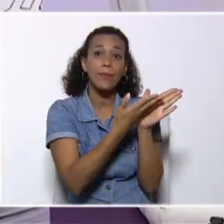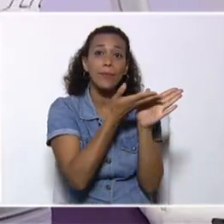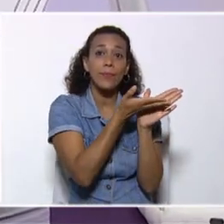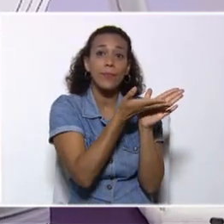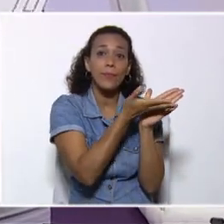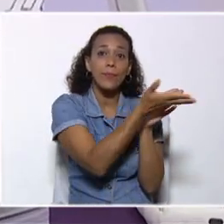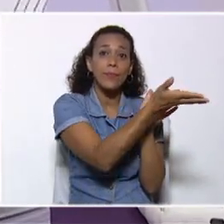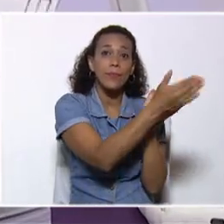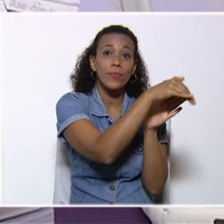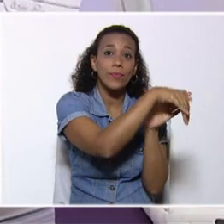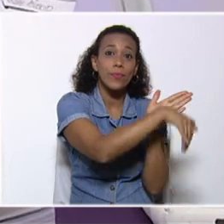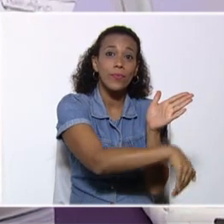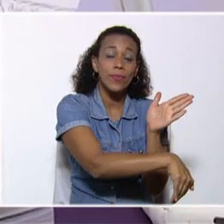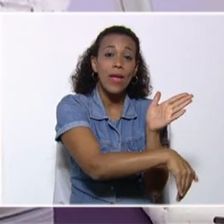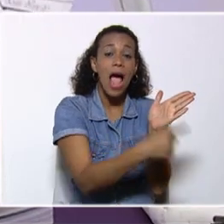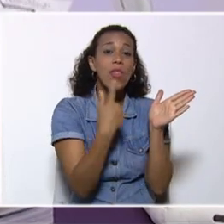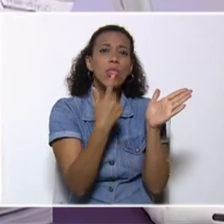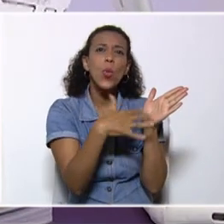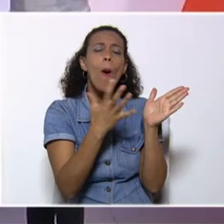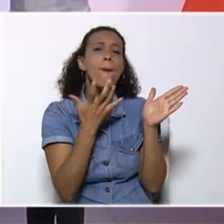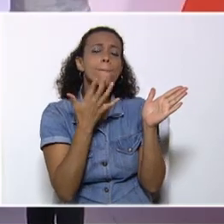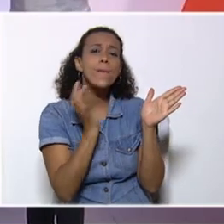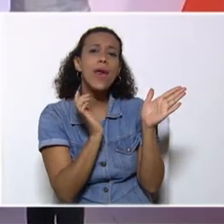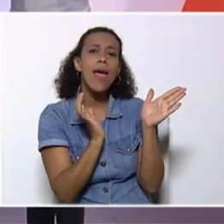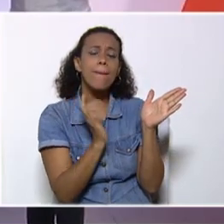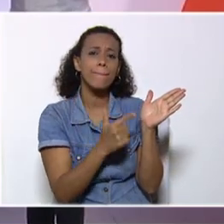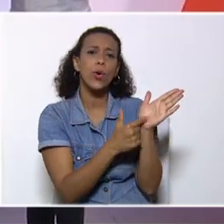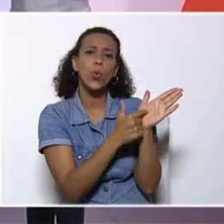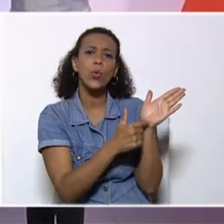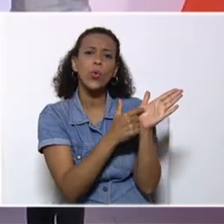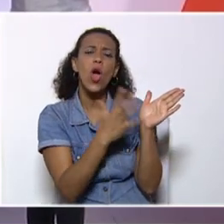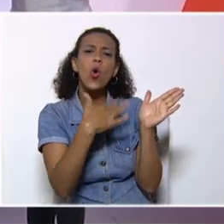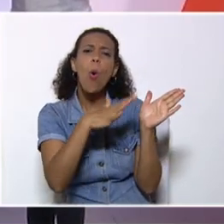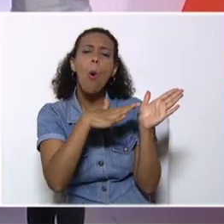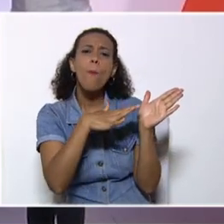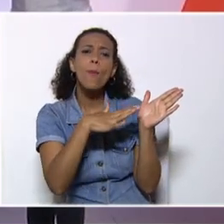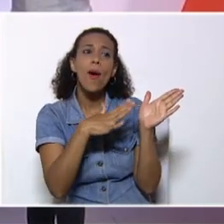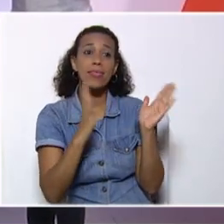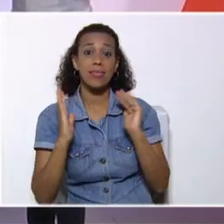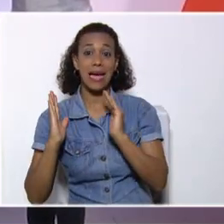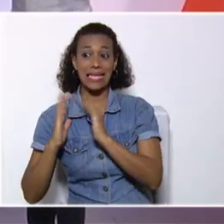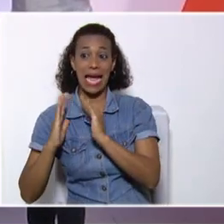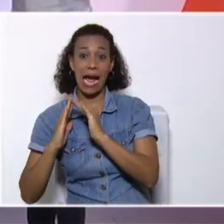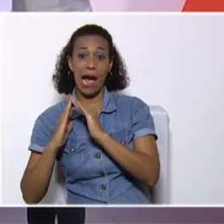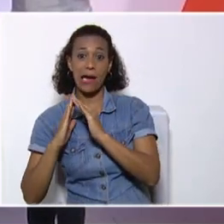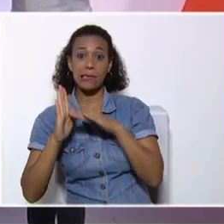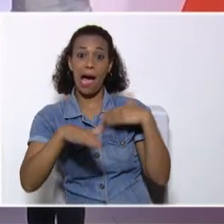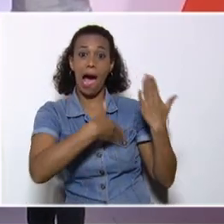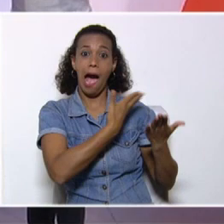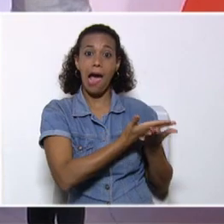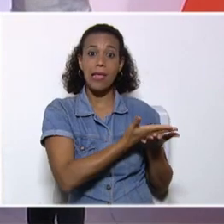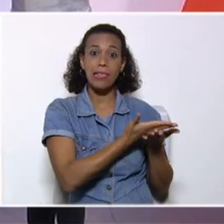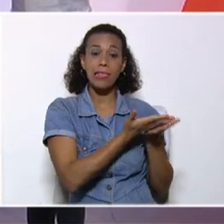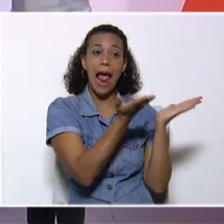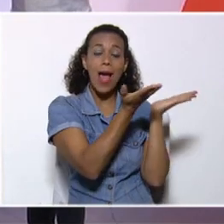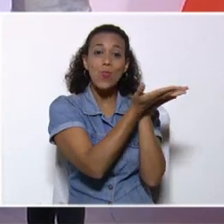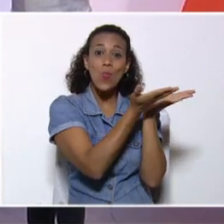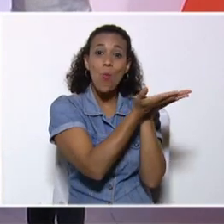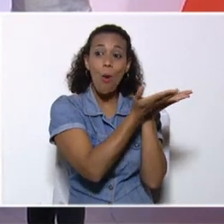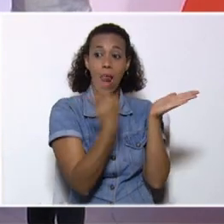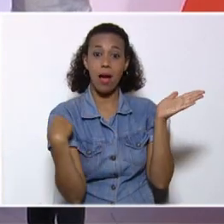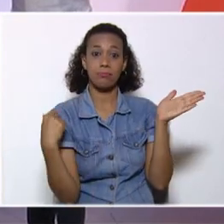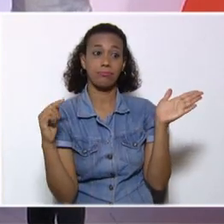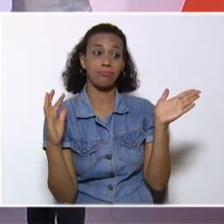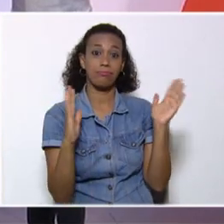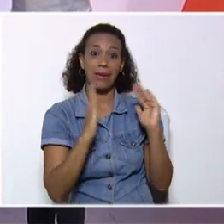un determinado lugar. Por ejemplo, acá lo estamos colocando de cómo llegar de casa hasta la